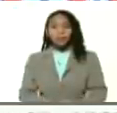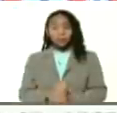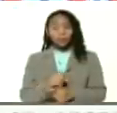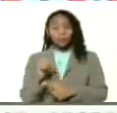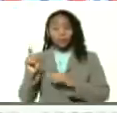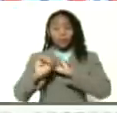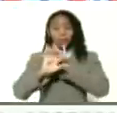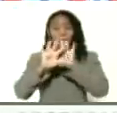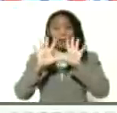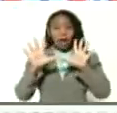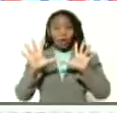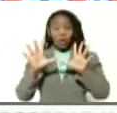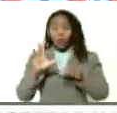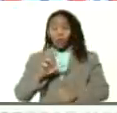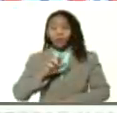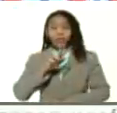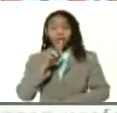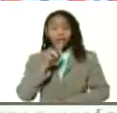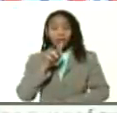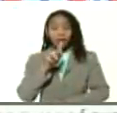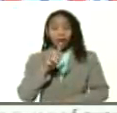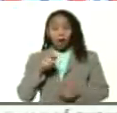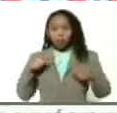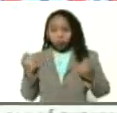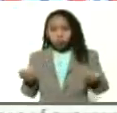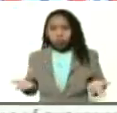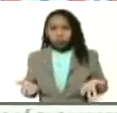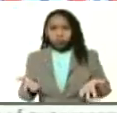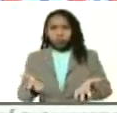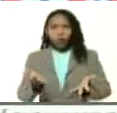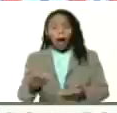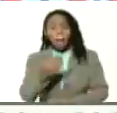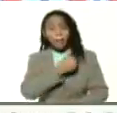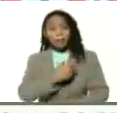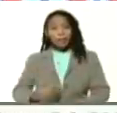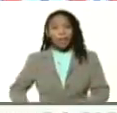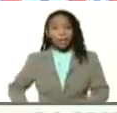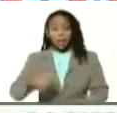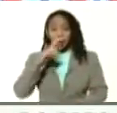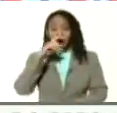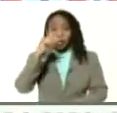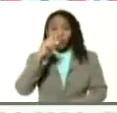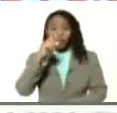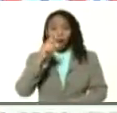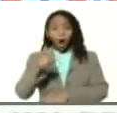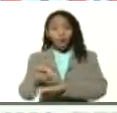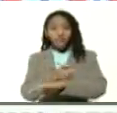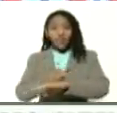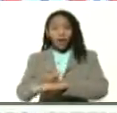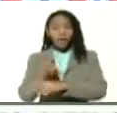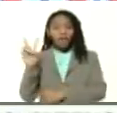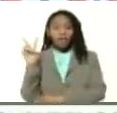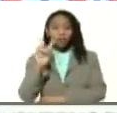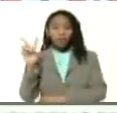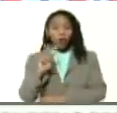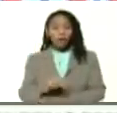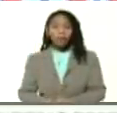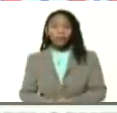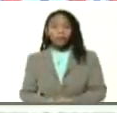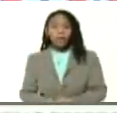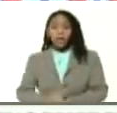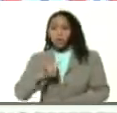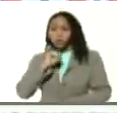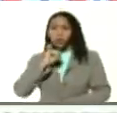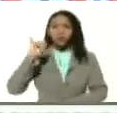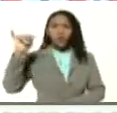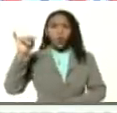Declaraciones criminales y que motivaron al presidente Nicolás Maduro, al gobierno de Venezuela, a denunciar